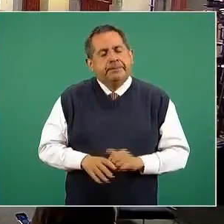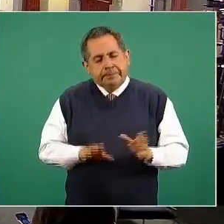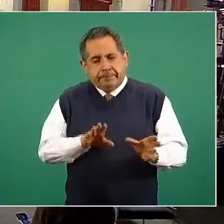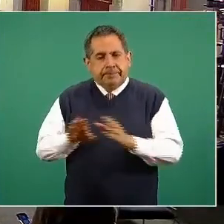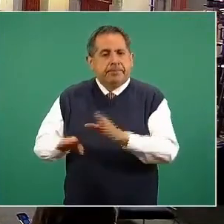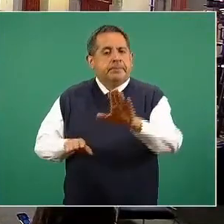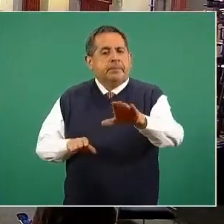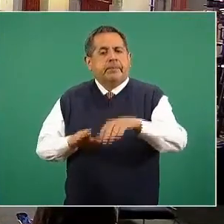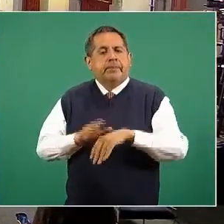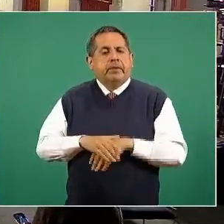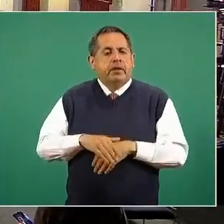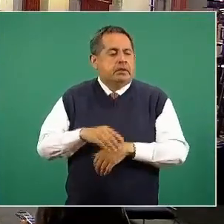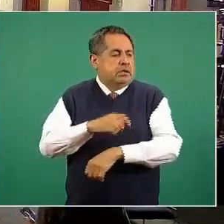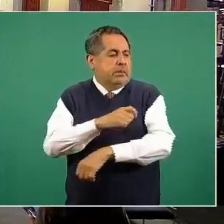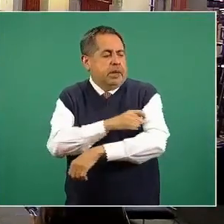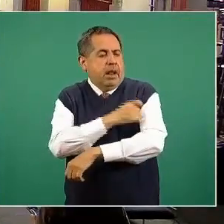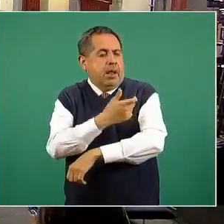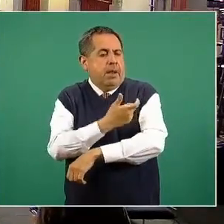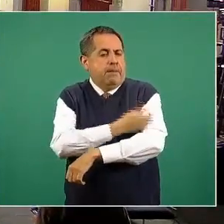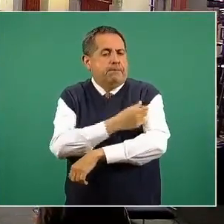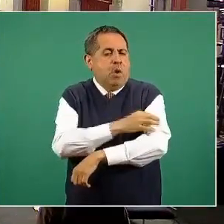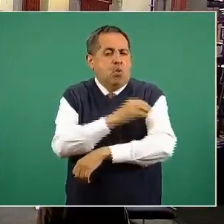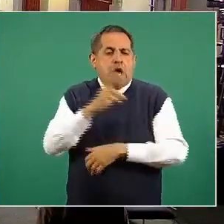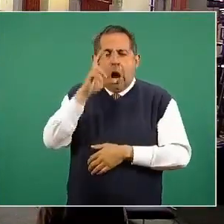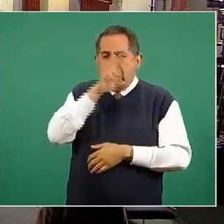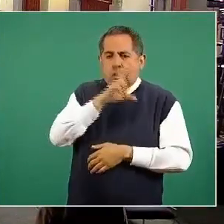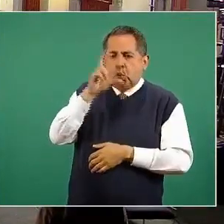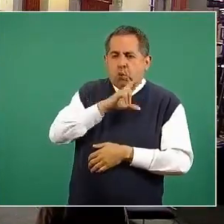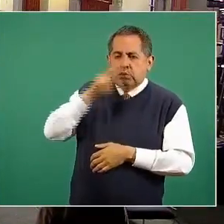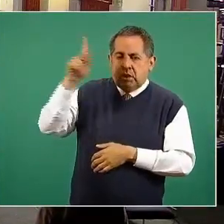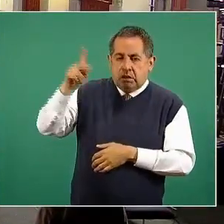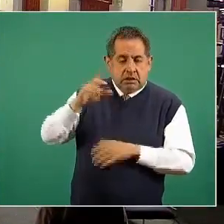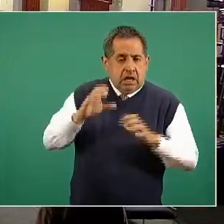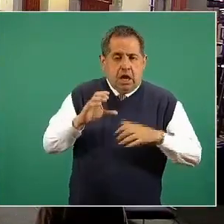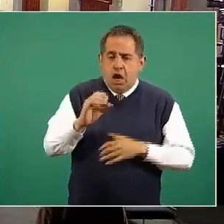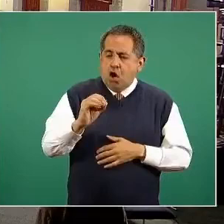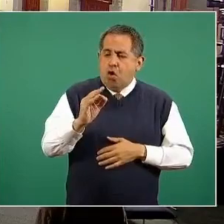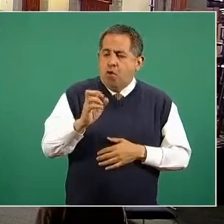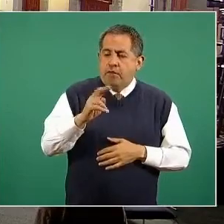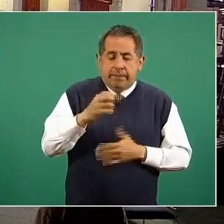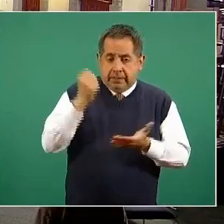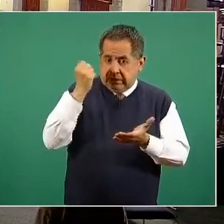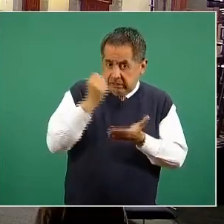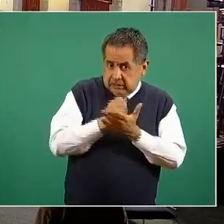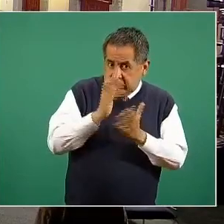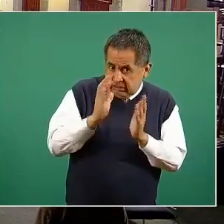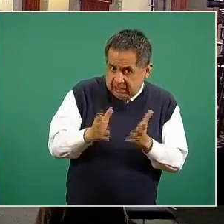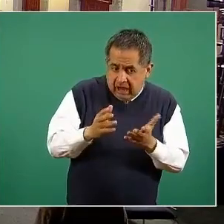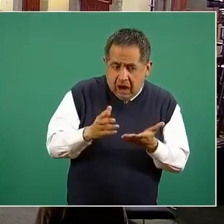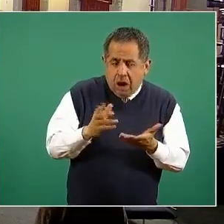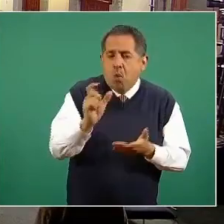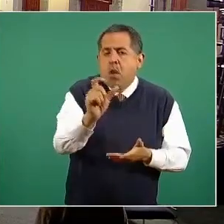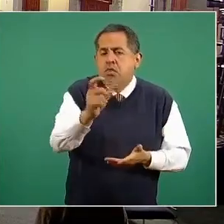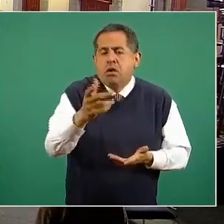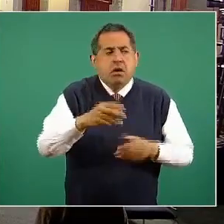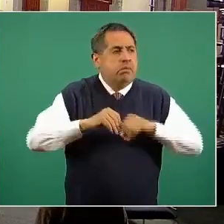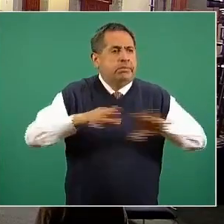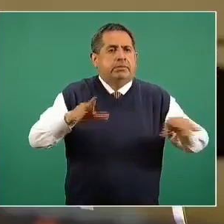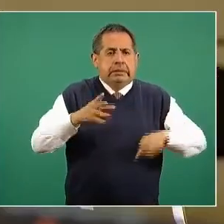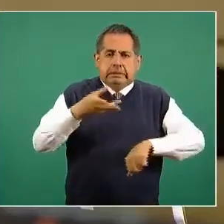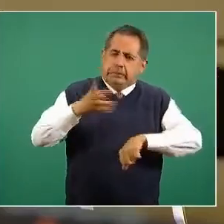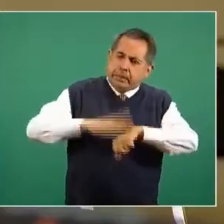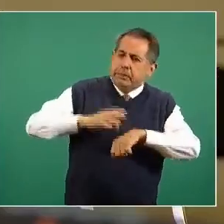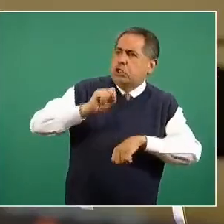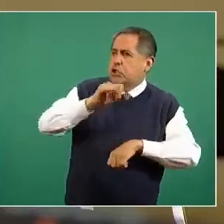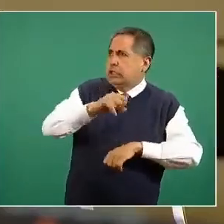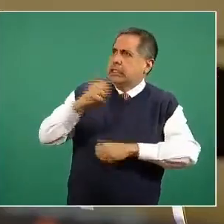vacuna rusa, hablaban de que ya tiene la COFEPRIS los estudios, ¿y cuándo prevén que podría ya